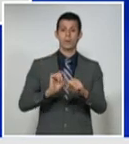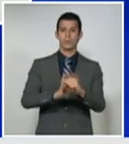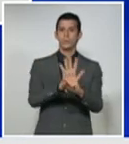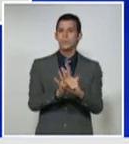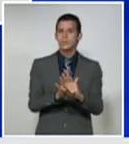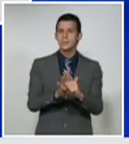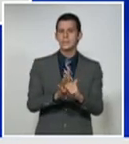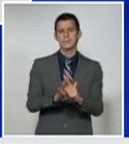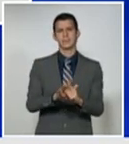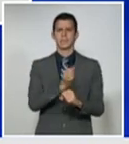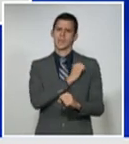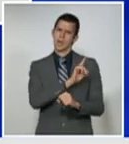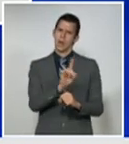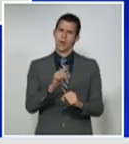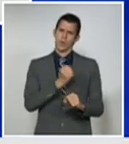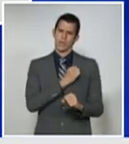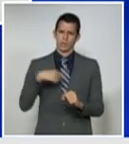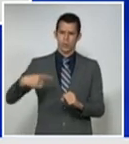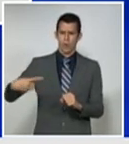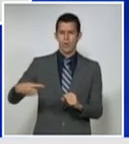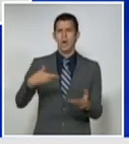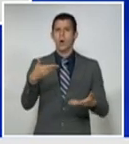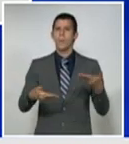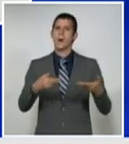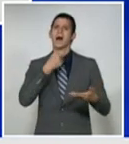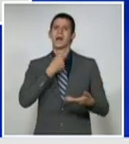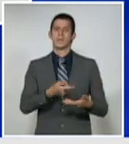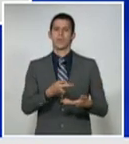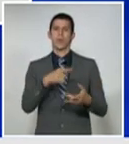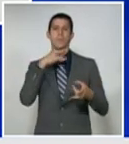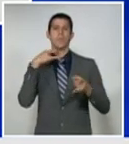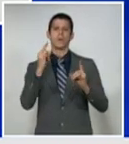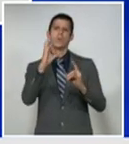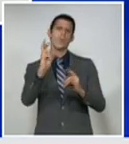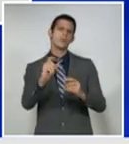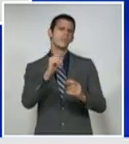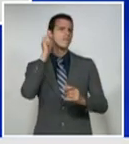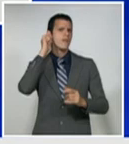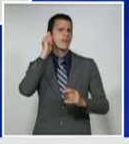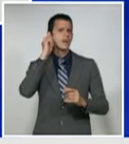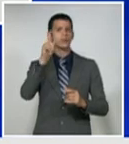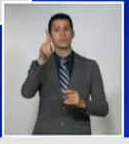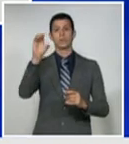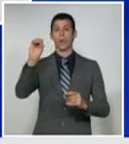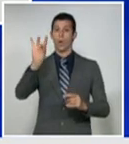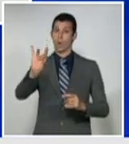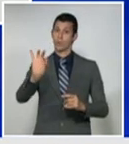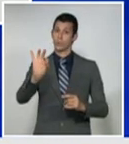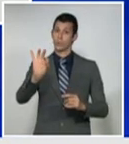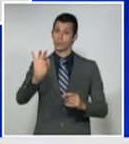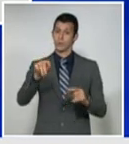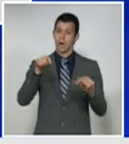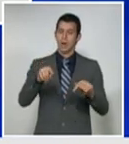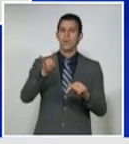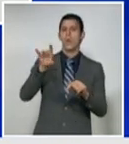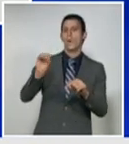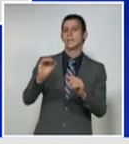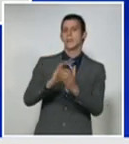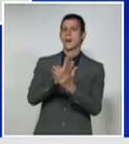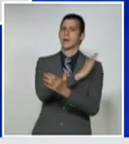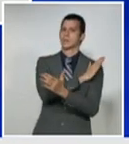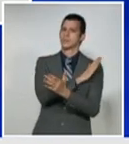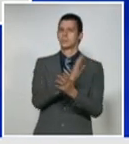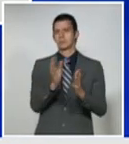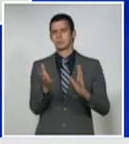comparación con el mes de febrero, 108, 90 sigue siendo una cifra alta en este mes.